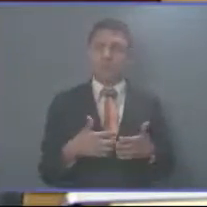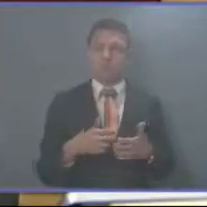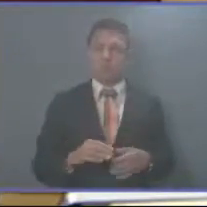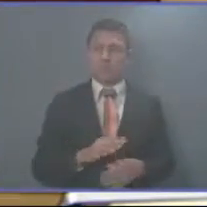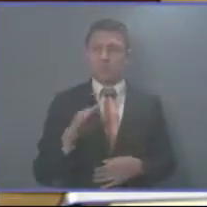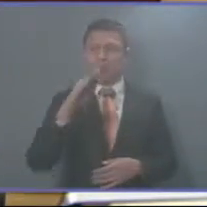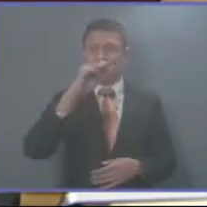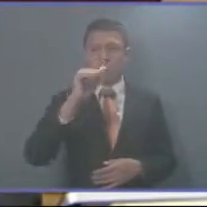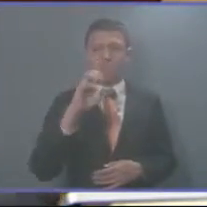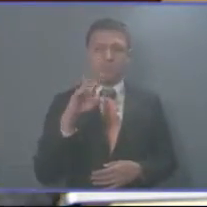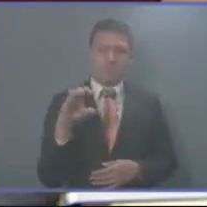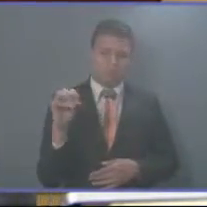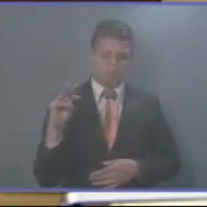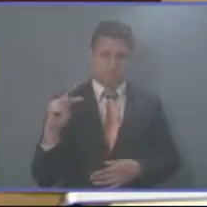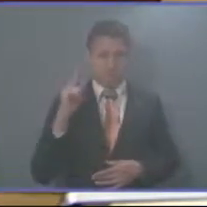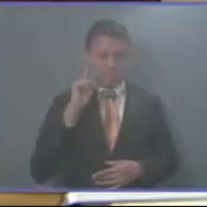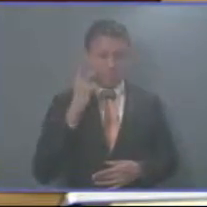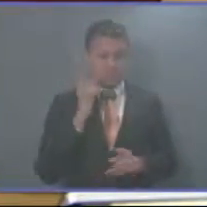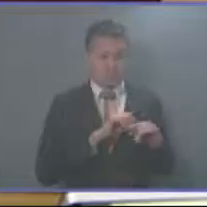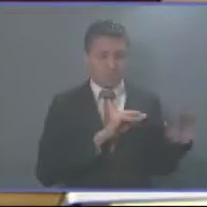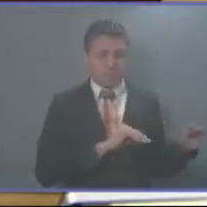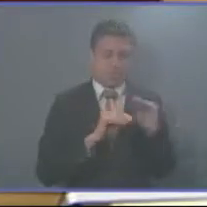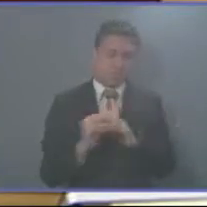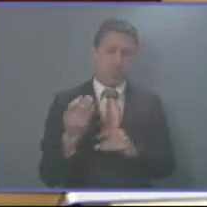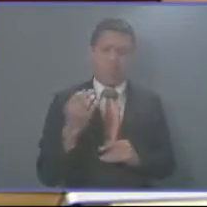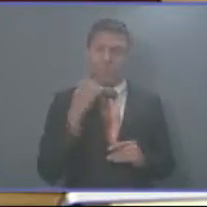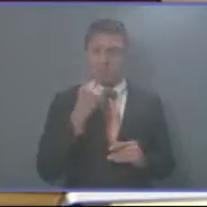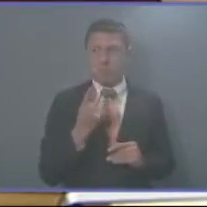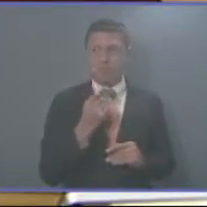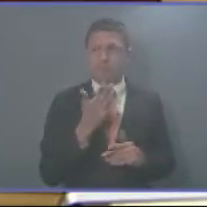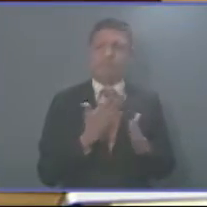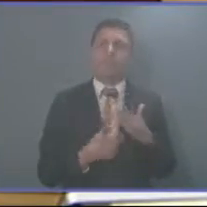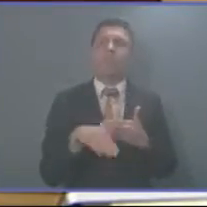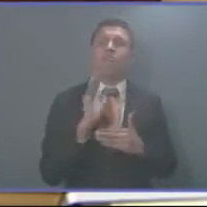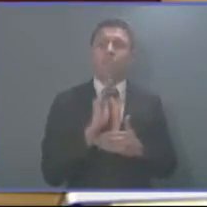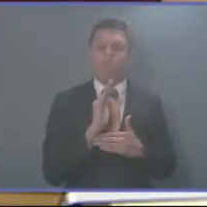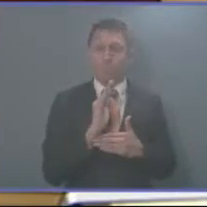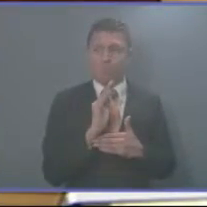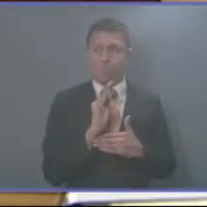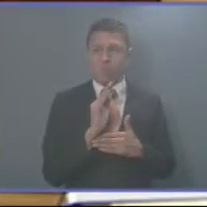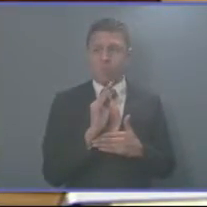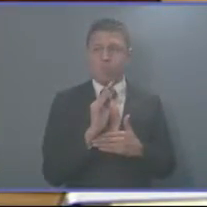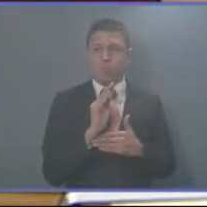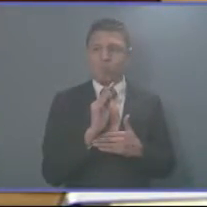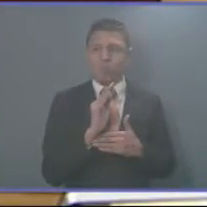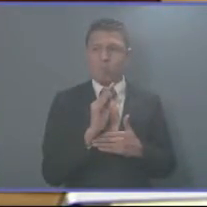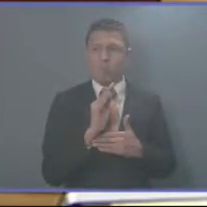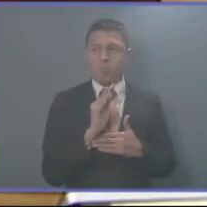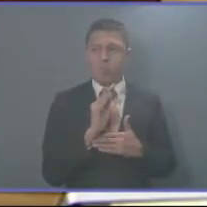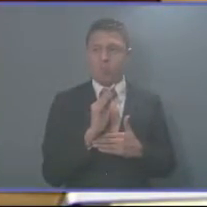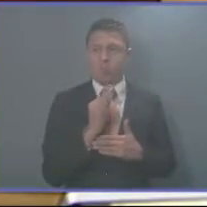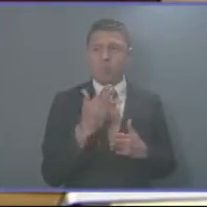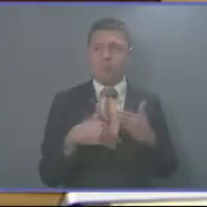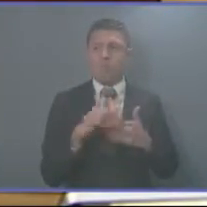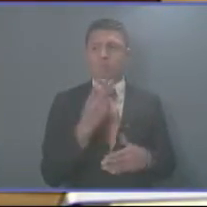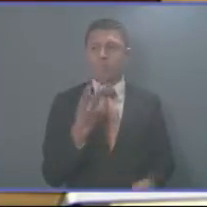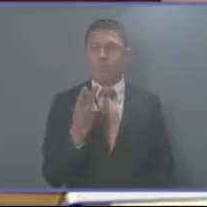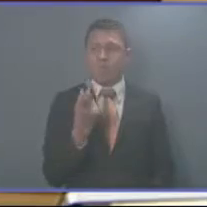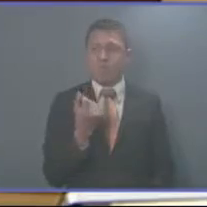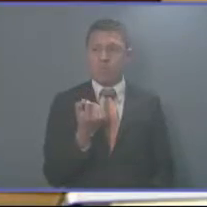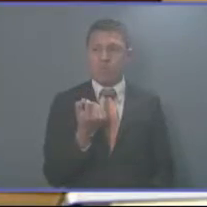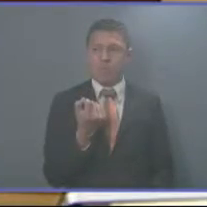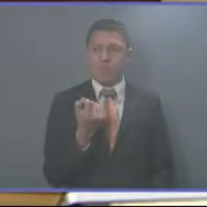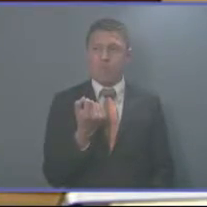Aeromán implica que tiene que haber mayor, como digamos, mayor número